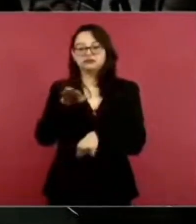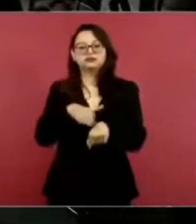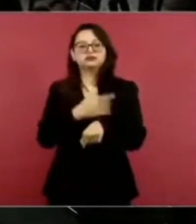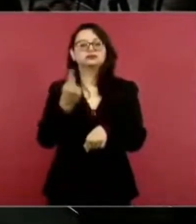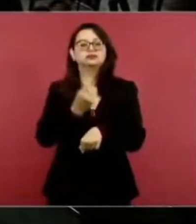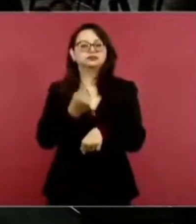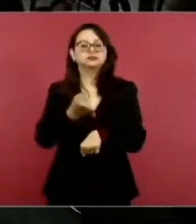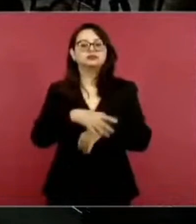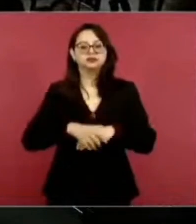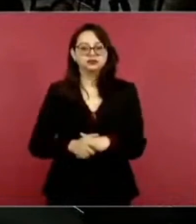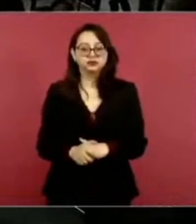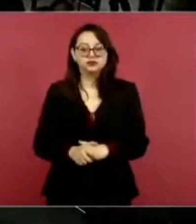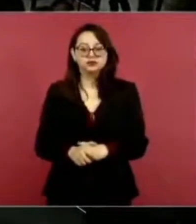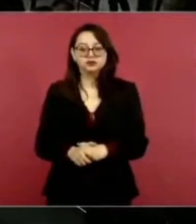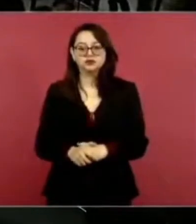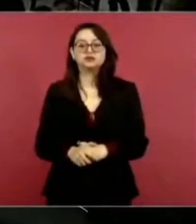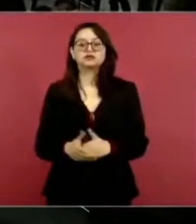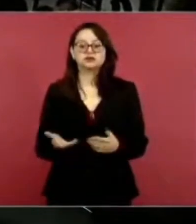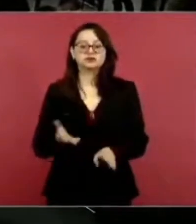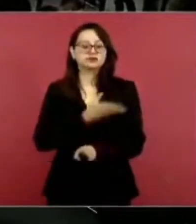en 2021,